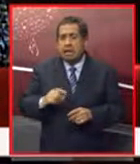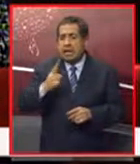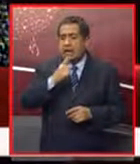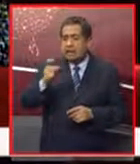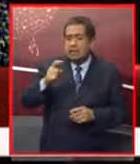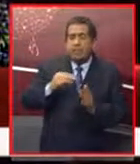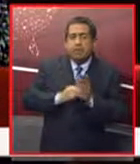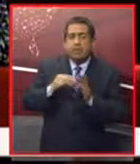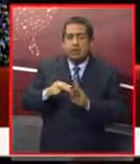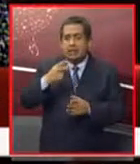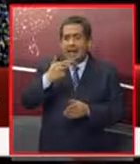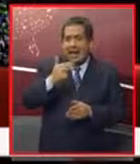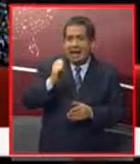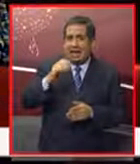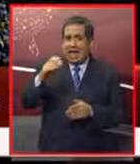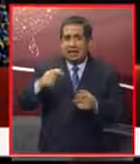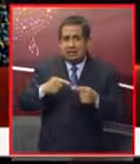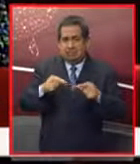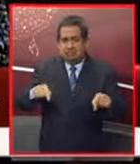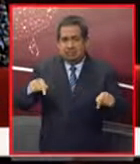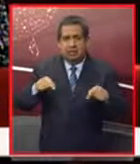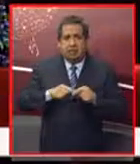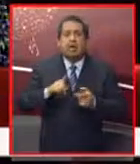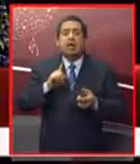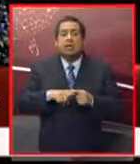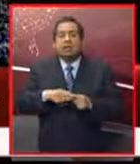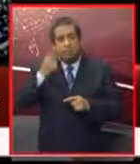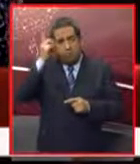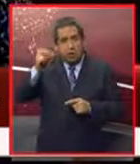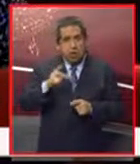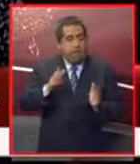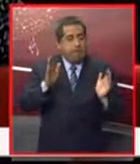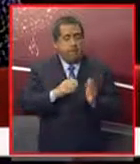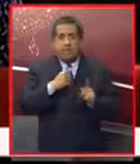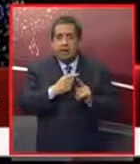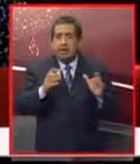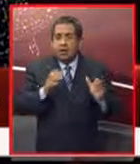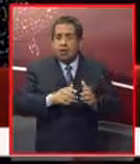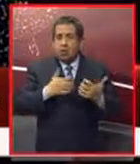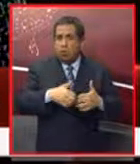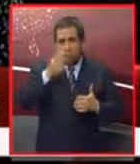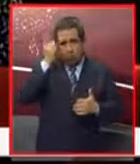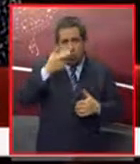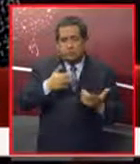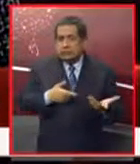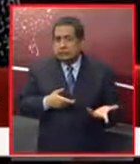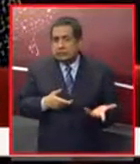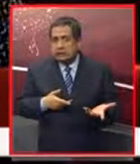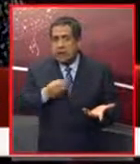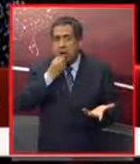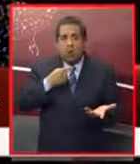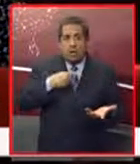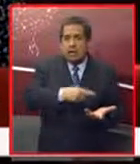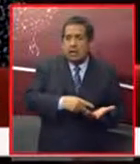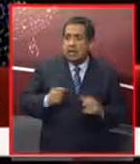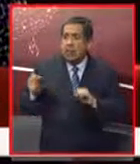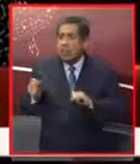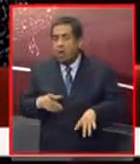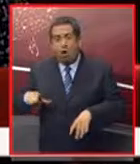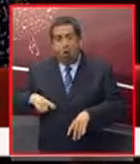del país están en manos de pequeños y medianos productores, quienes a pesar de las condiciones de